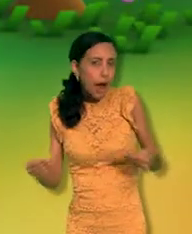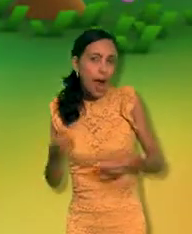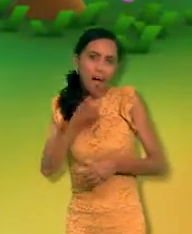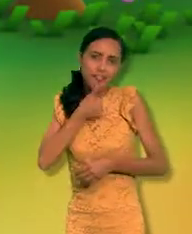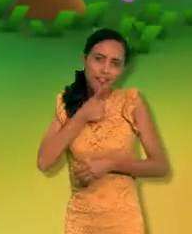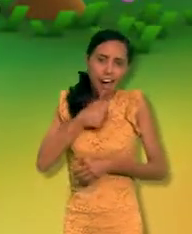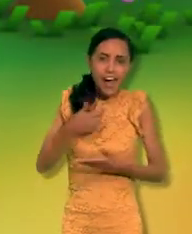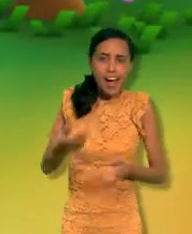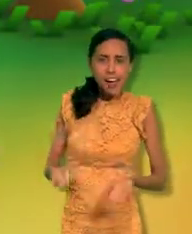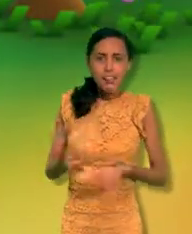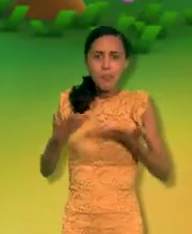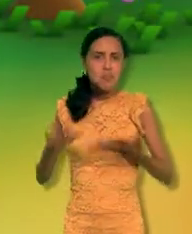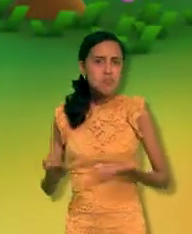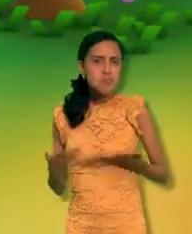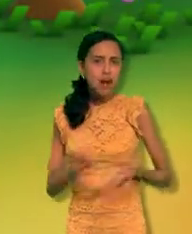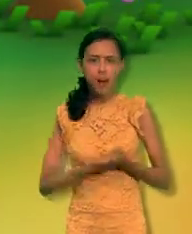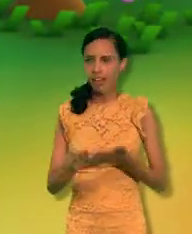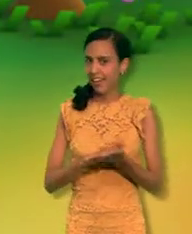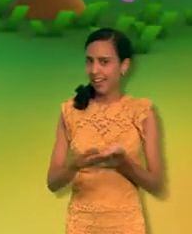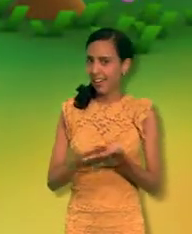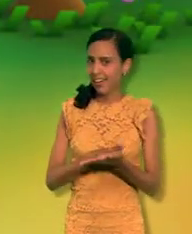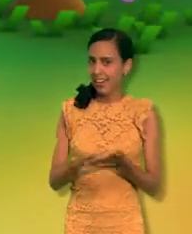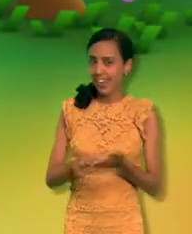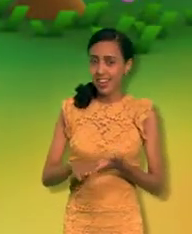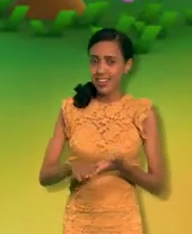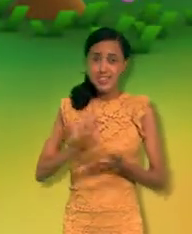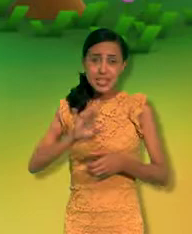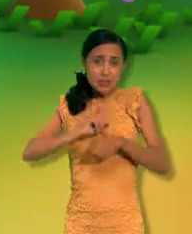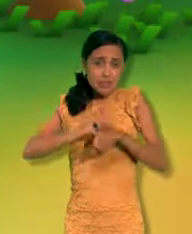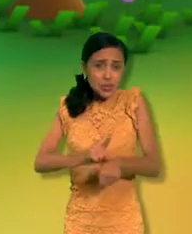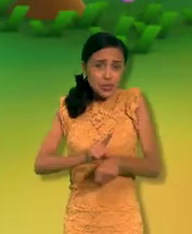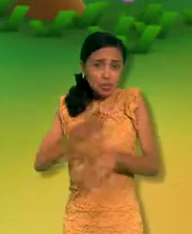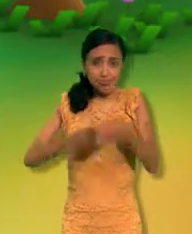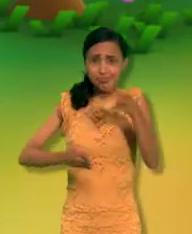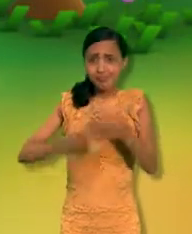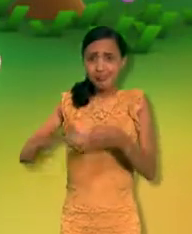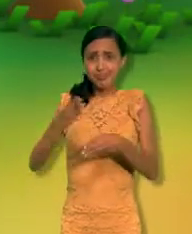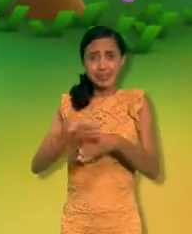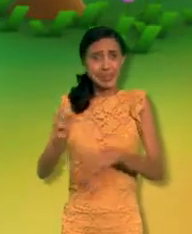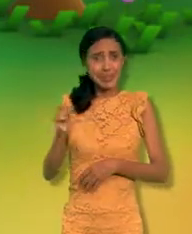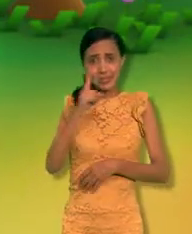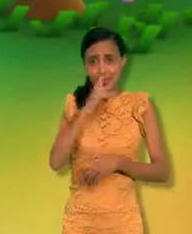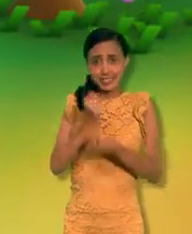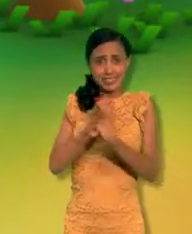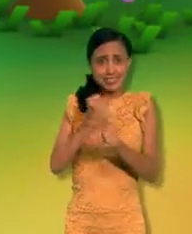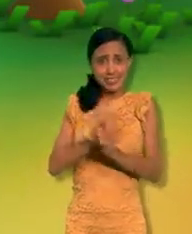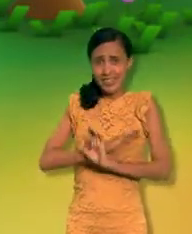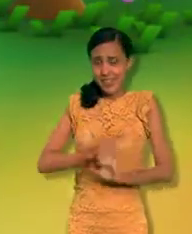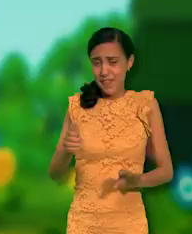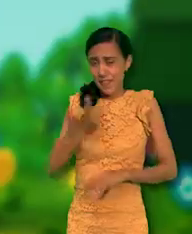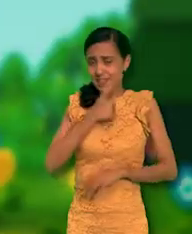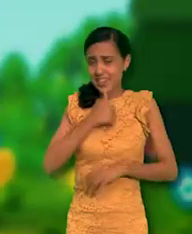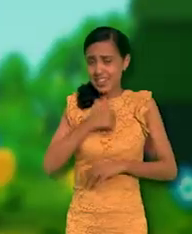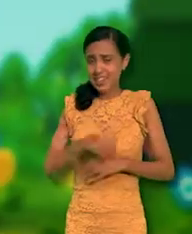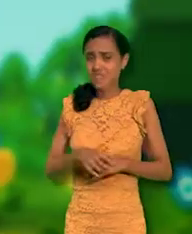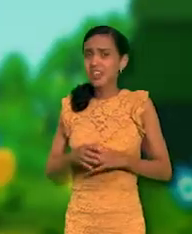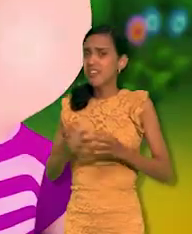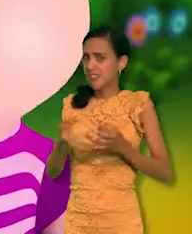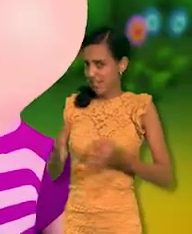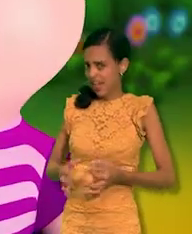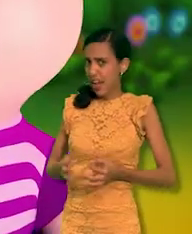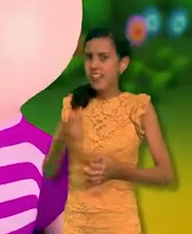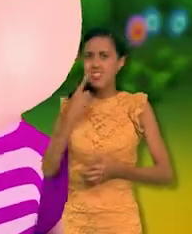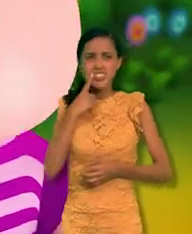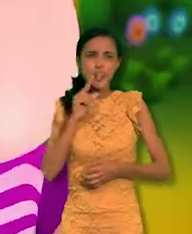paja, que no pesa nada cinco minutos y acabará la jornada. ¿Qué paja?